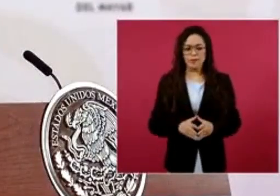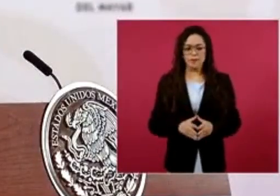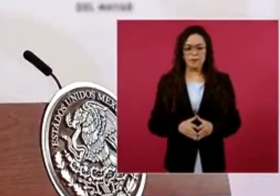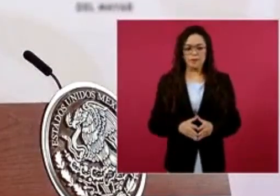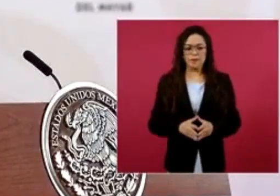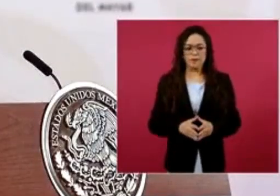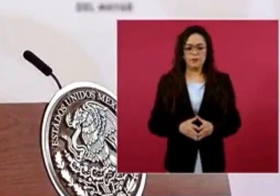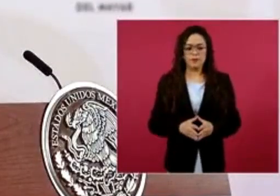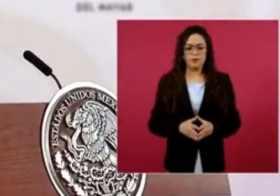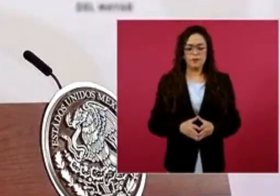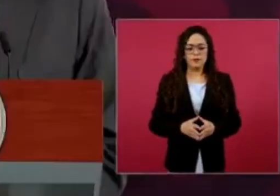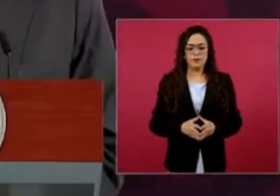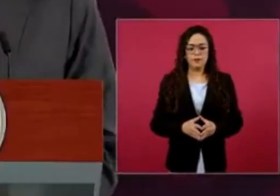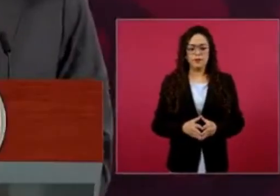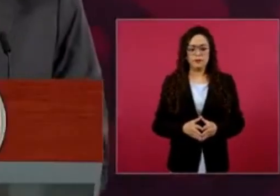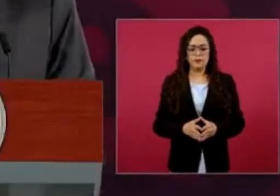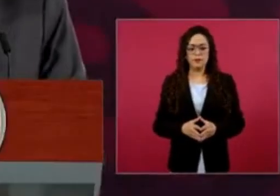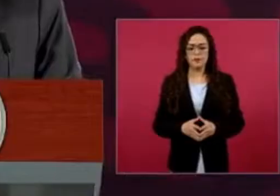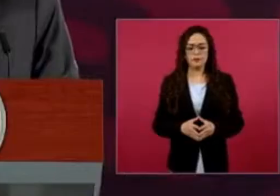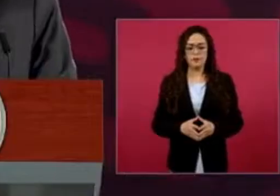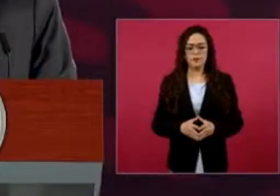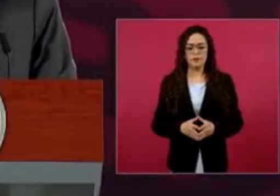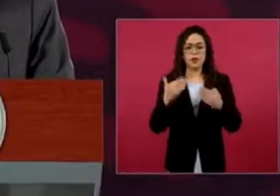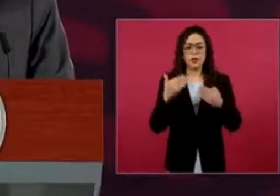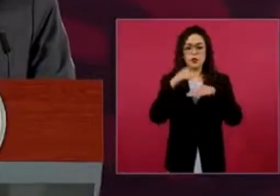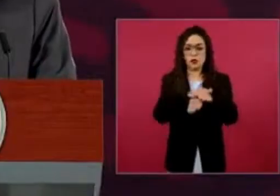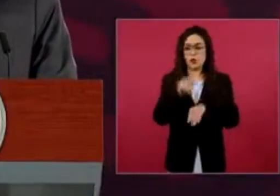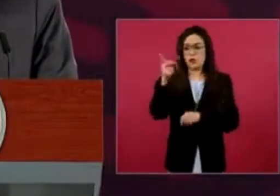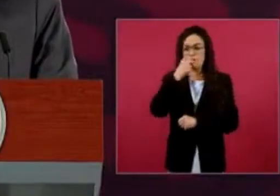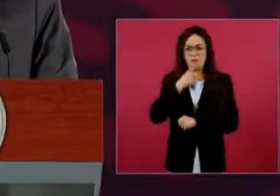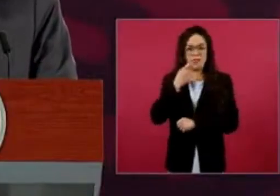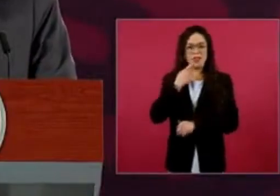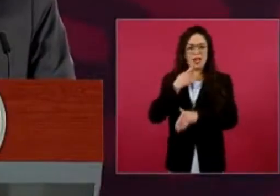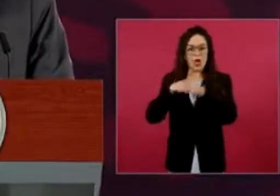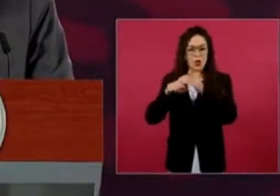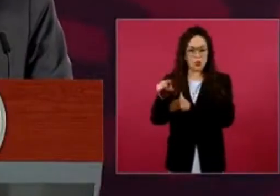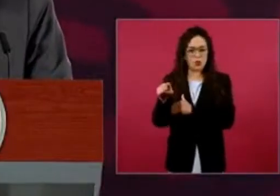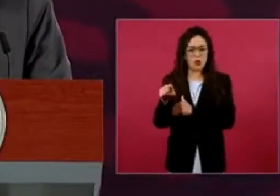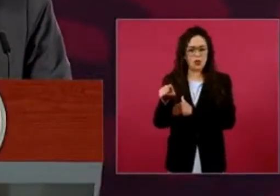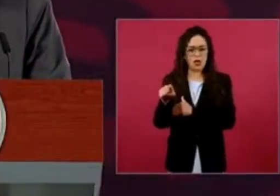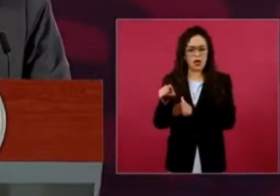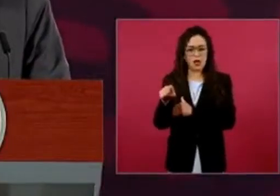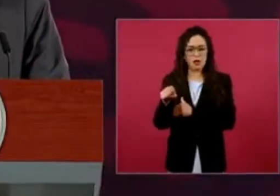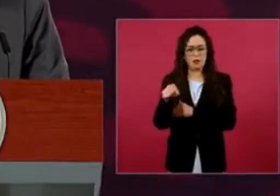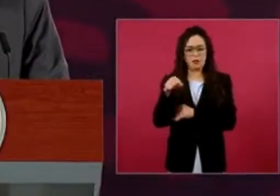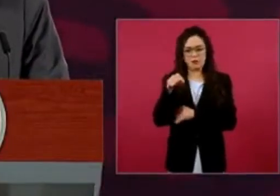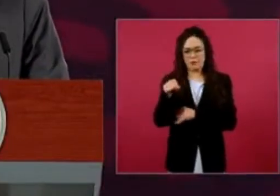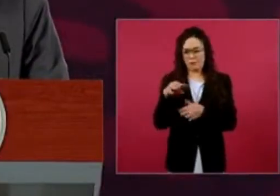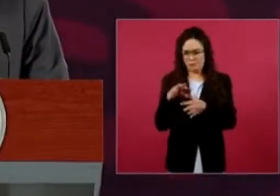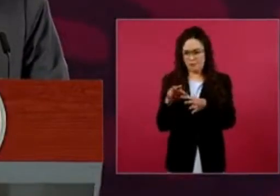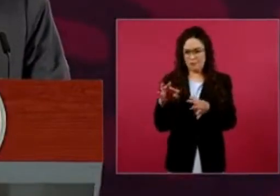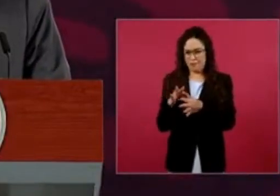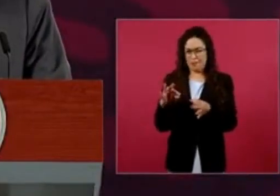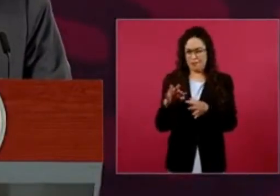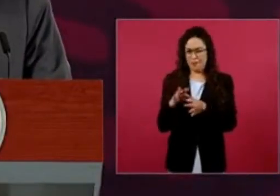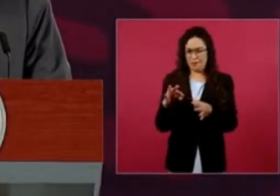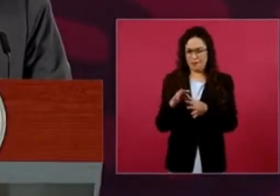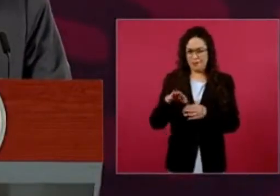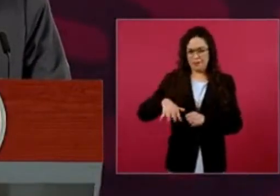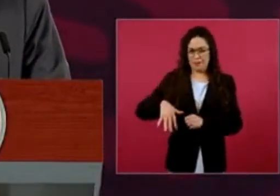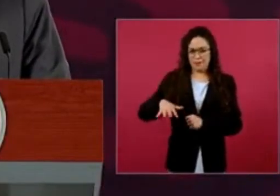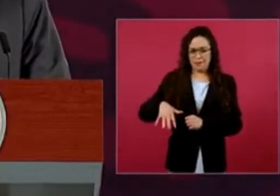Gracias. Sobre las denuncias que das a conocer sobre la